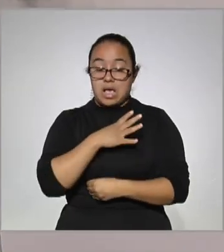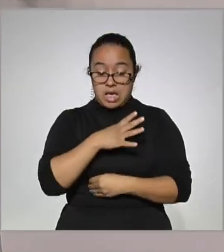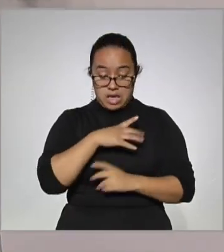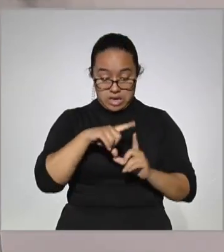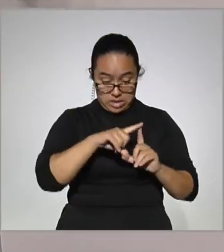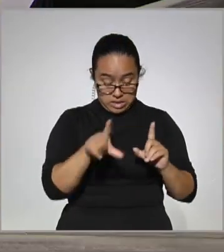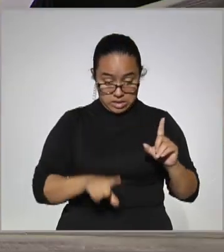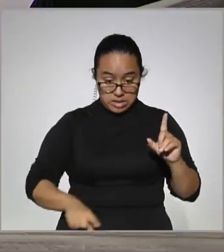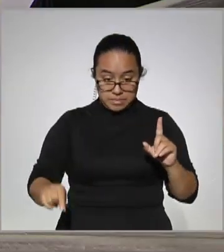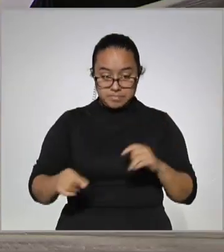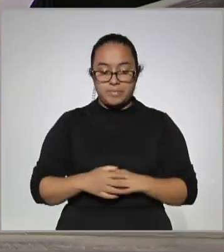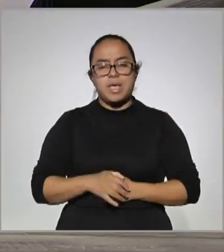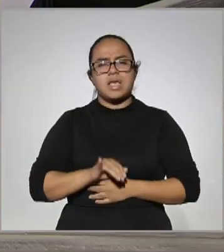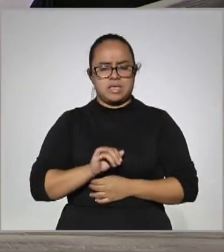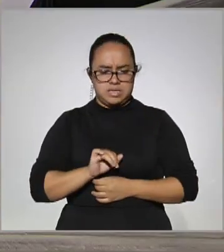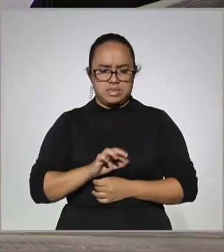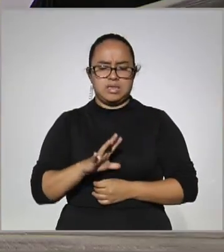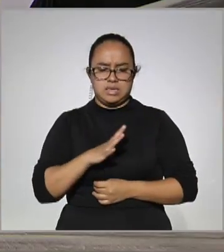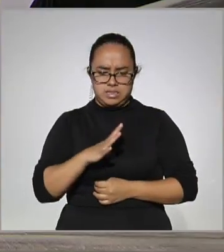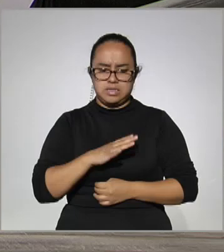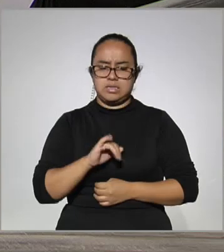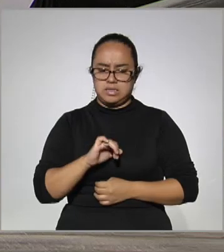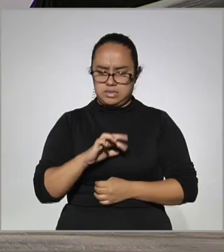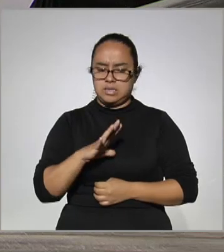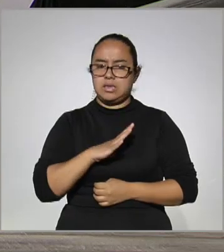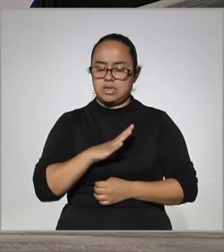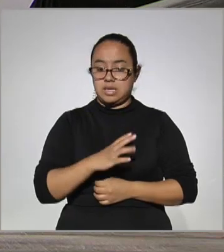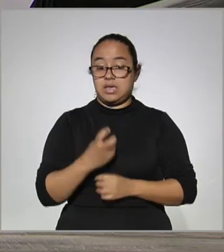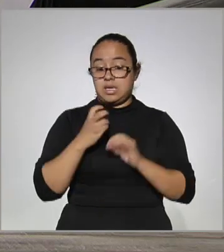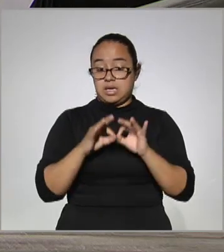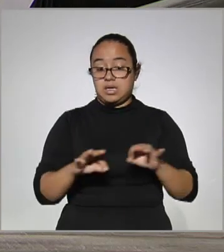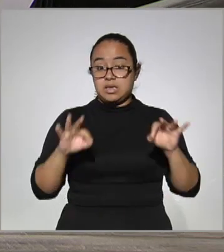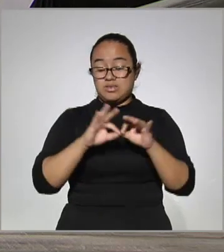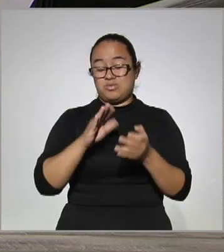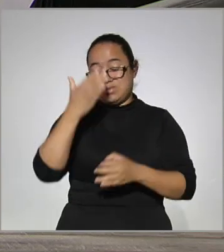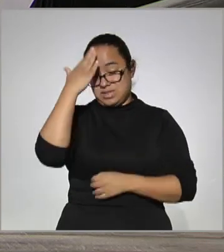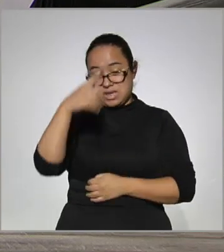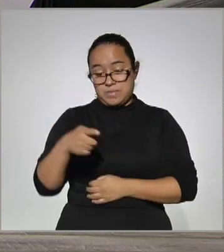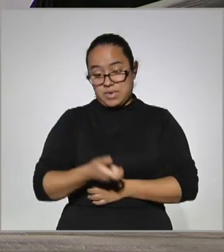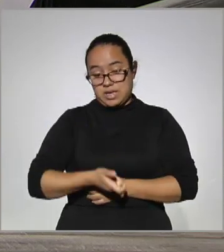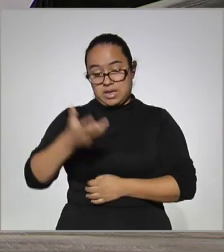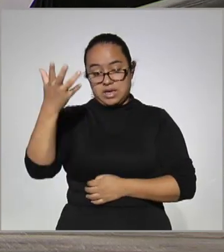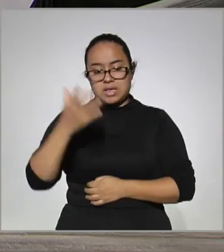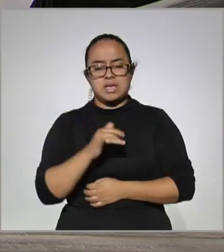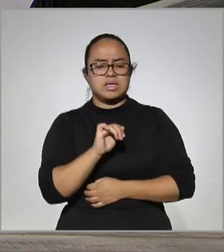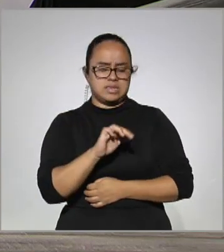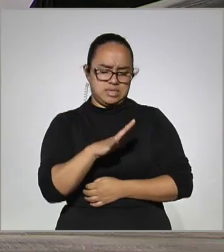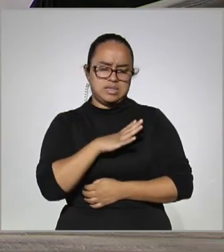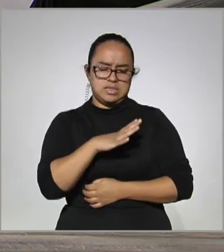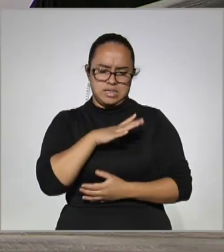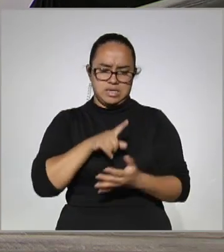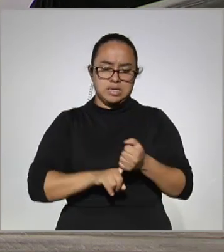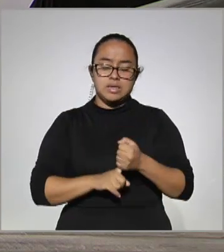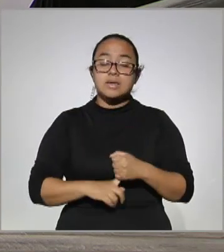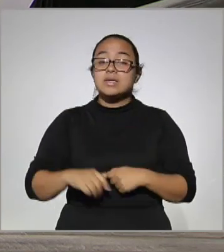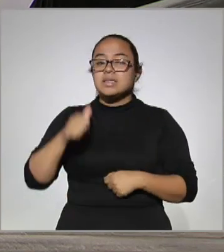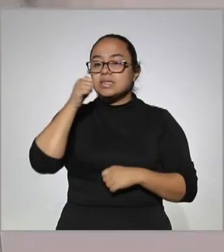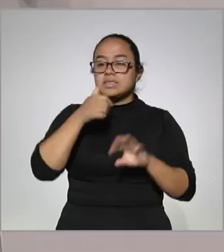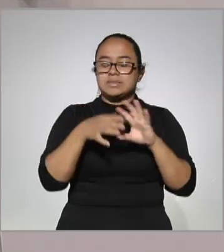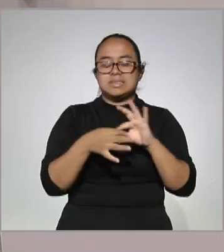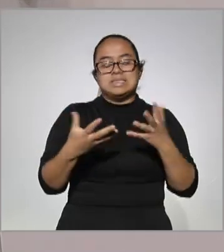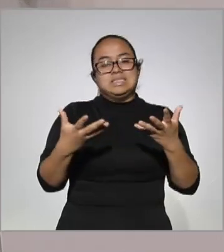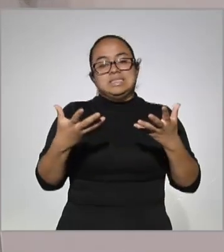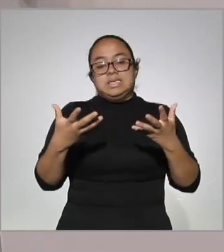país? Sí. Sí hay. Ok, Sí. es importante porque son terapias muy caras. Sí, pero sí hay. Ahora, siempre hablamos de,